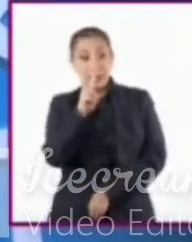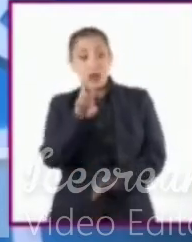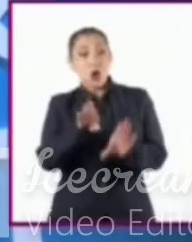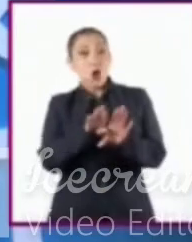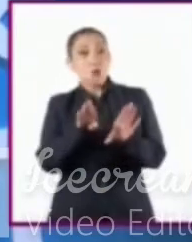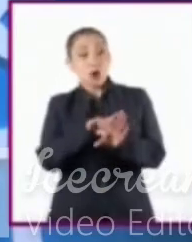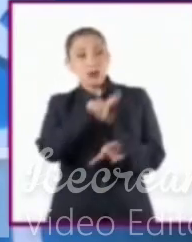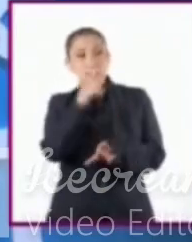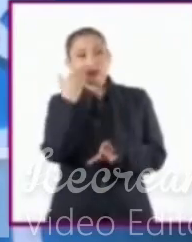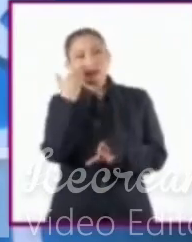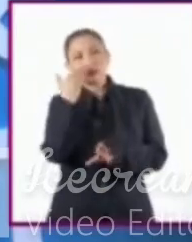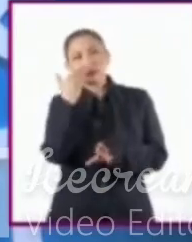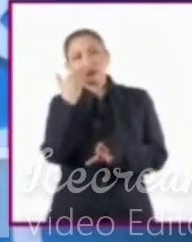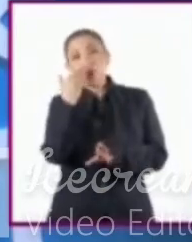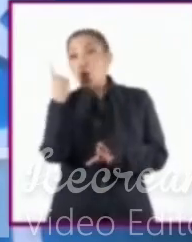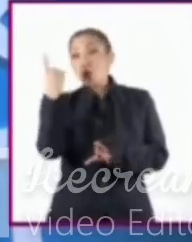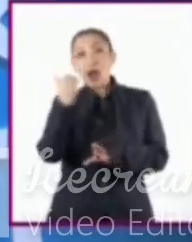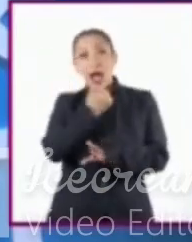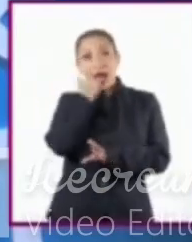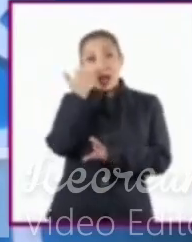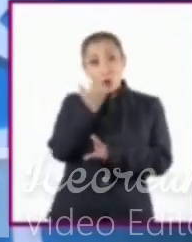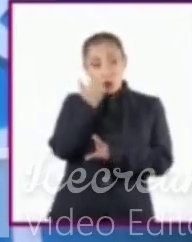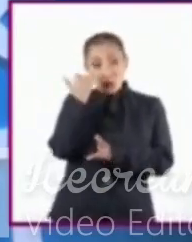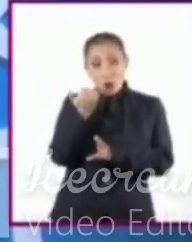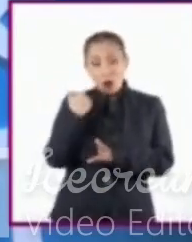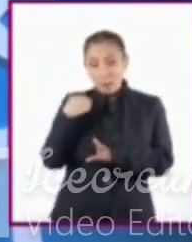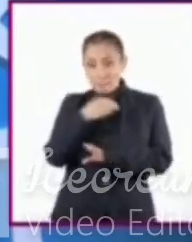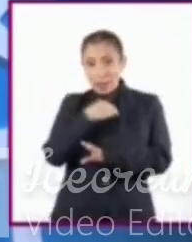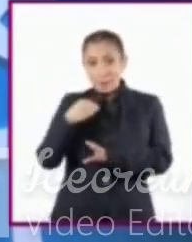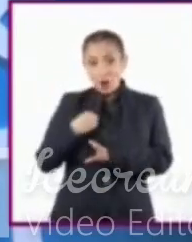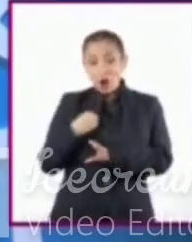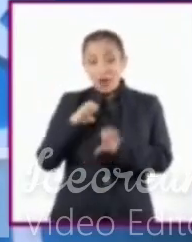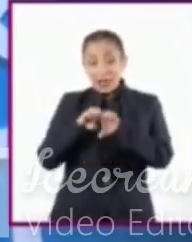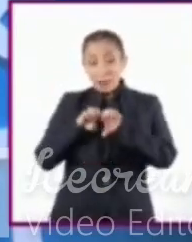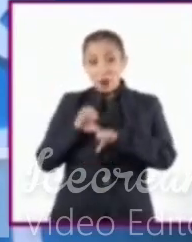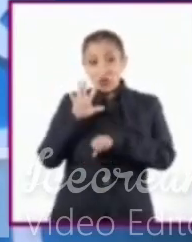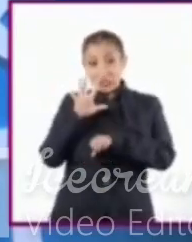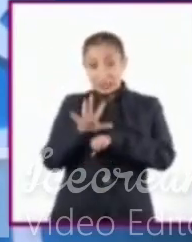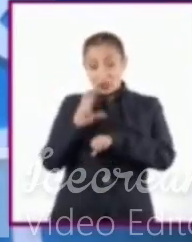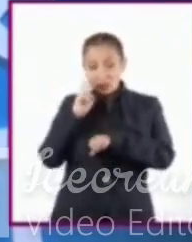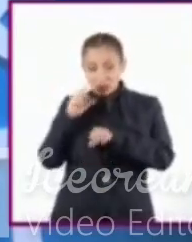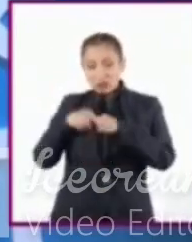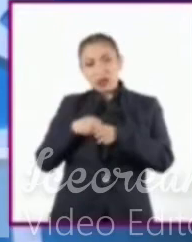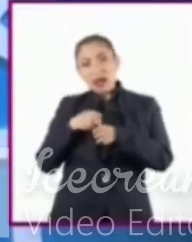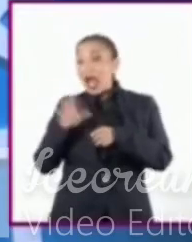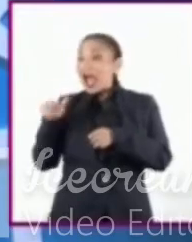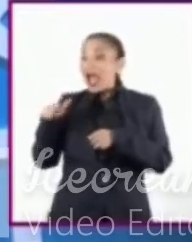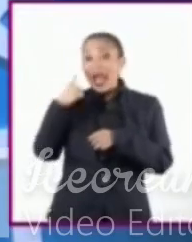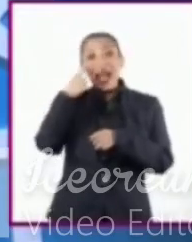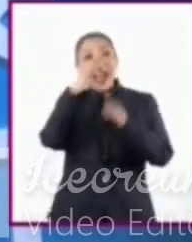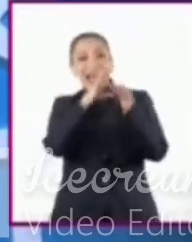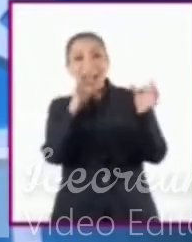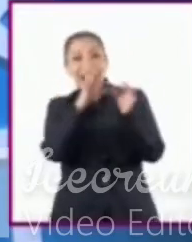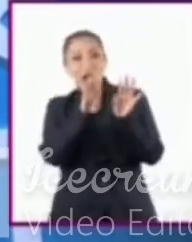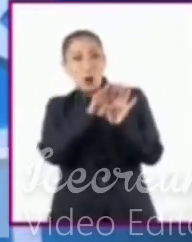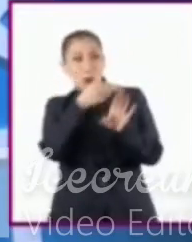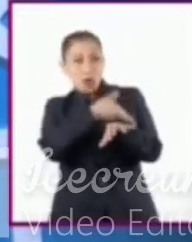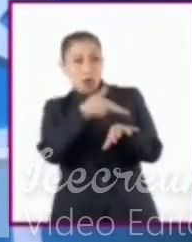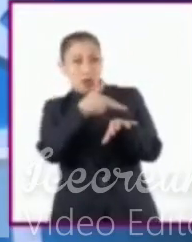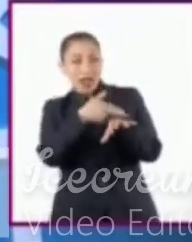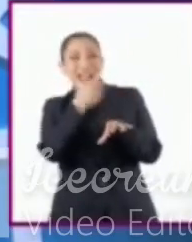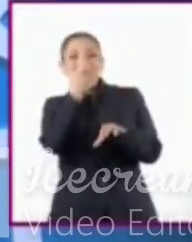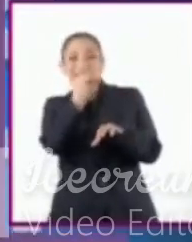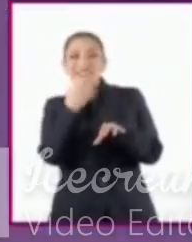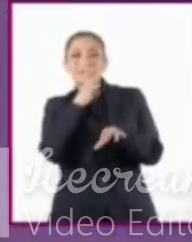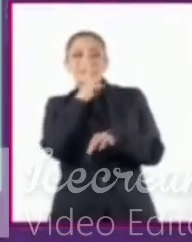cómo después de un tiempo, uno de los alumnos integrantes del equipo 5 expuso ante sus compañeros cómo resolvieron la ecuación